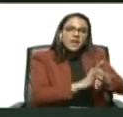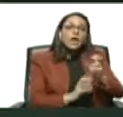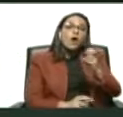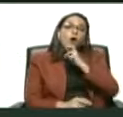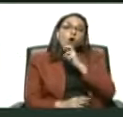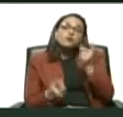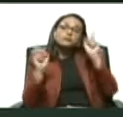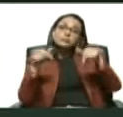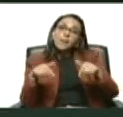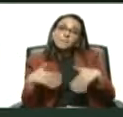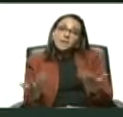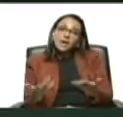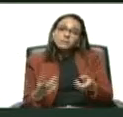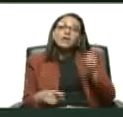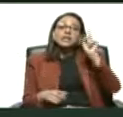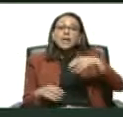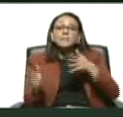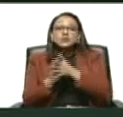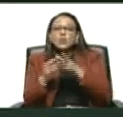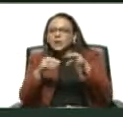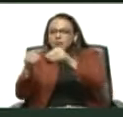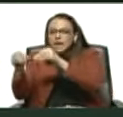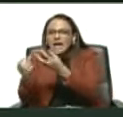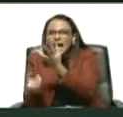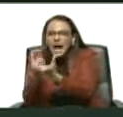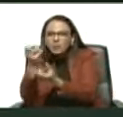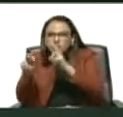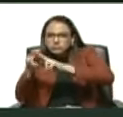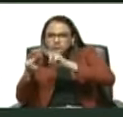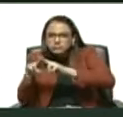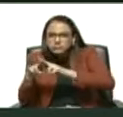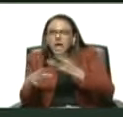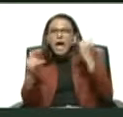reservas importantes de carbón que hacen de Venezuela